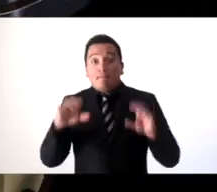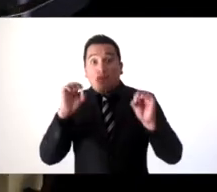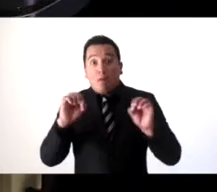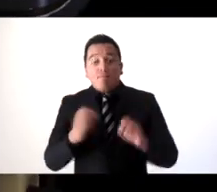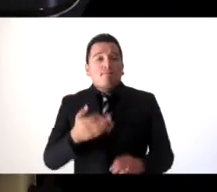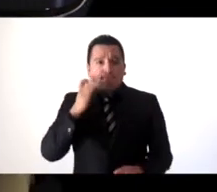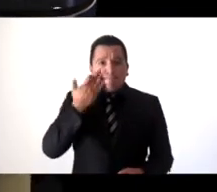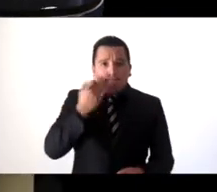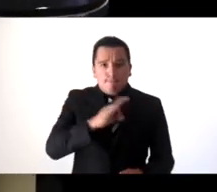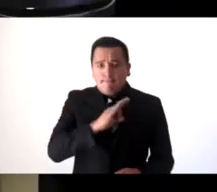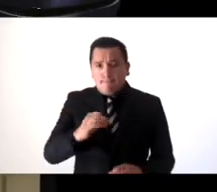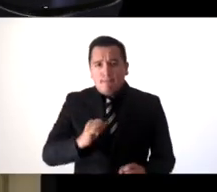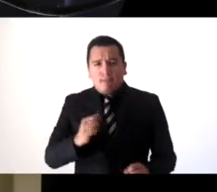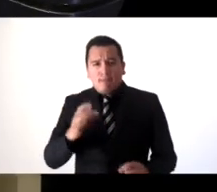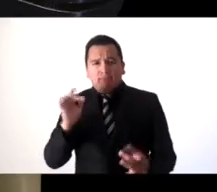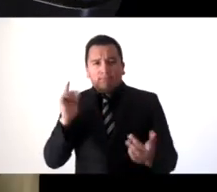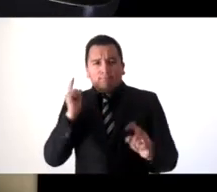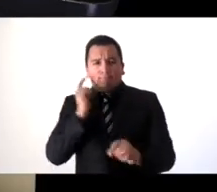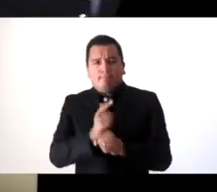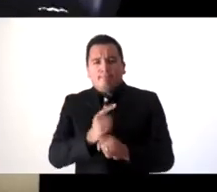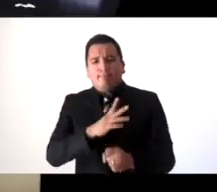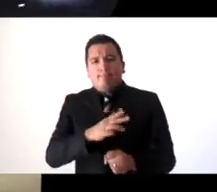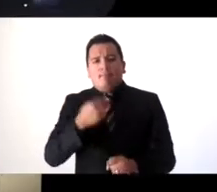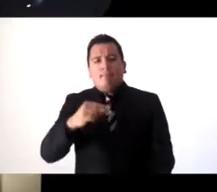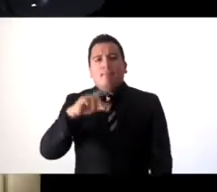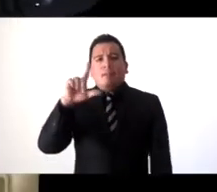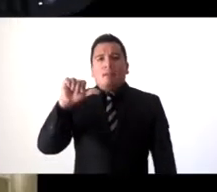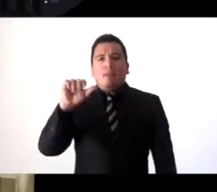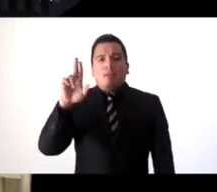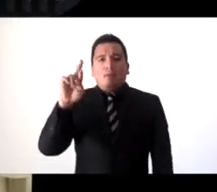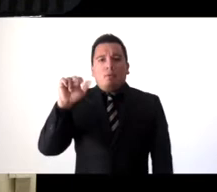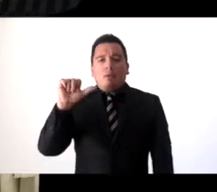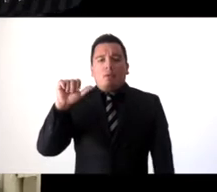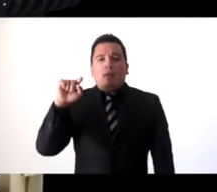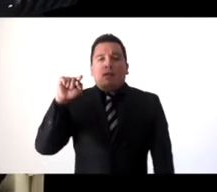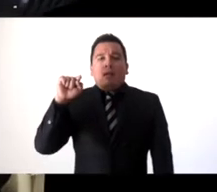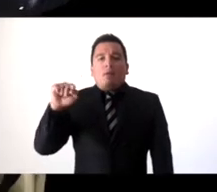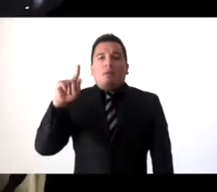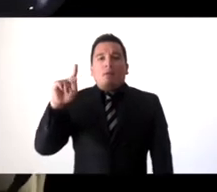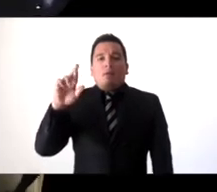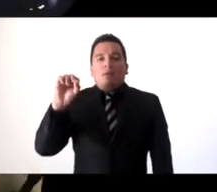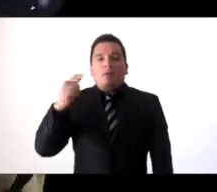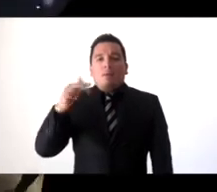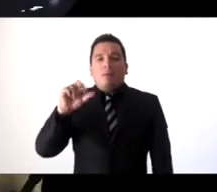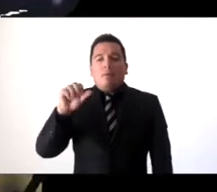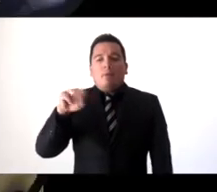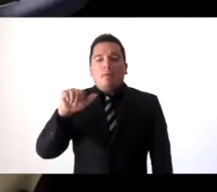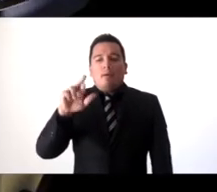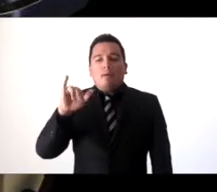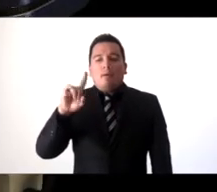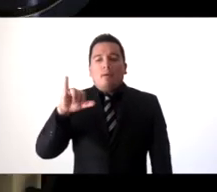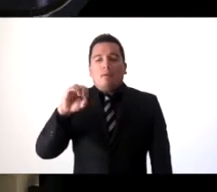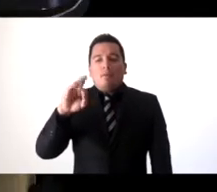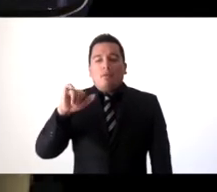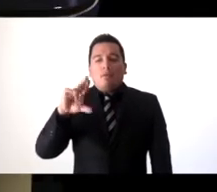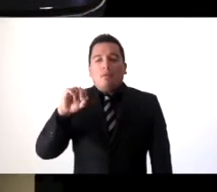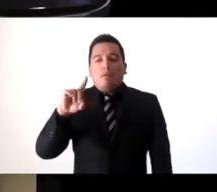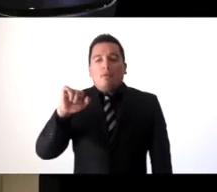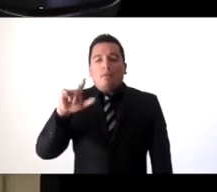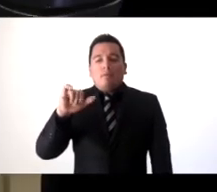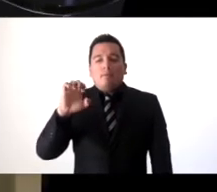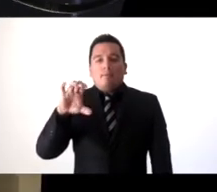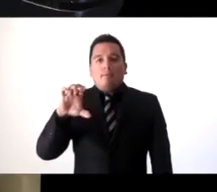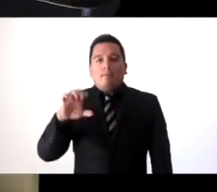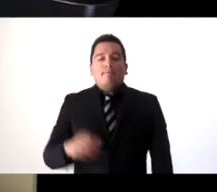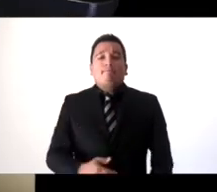@laurna_yec. Mientras que en Facebook nos va a encontrar como laurna.programa radiofónico del YEC. En esta ocasión, el consejero